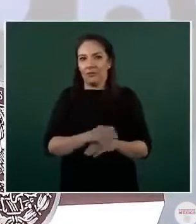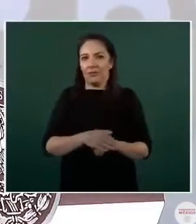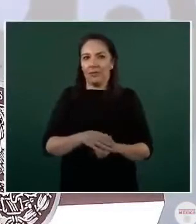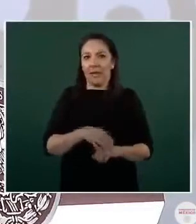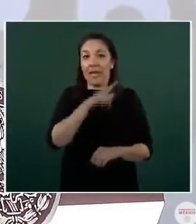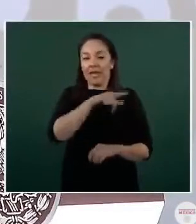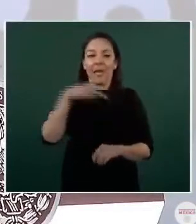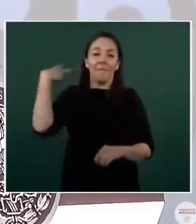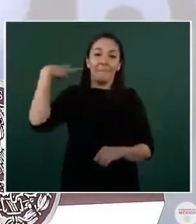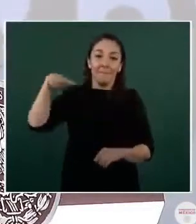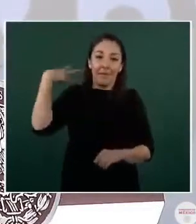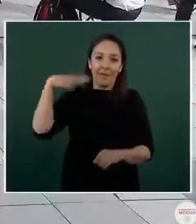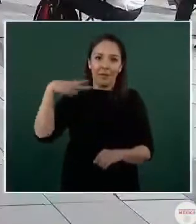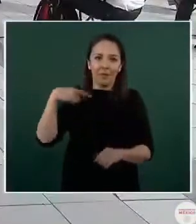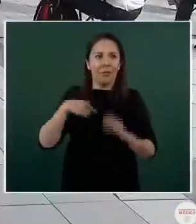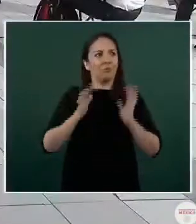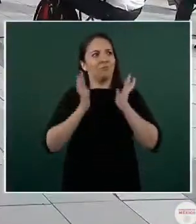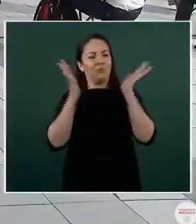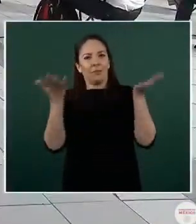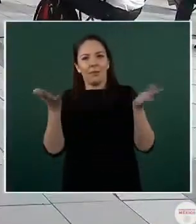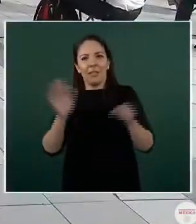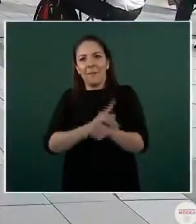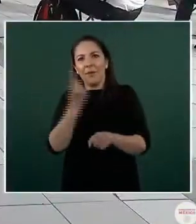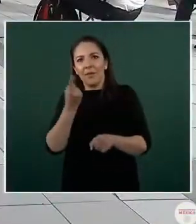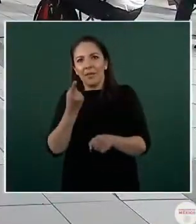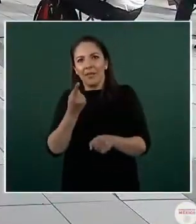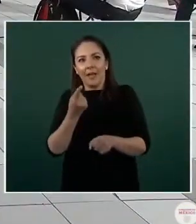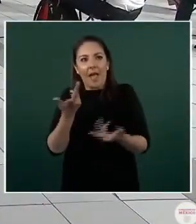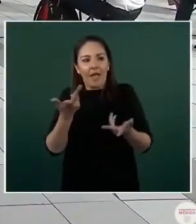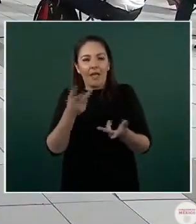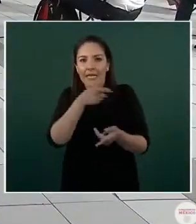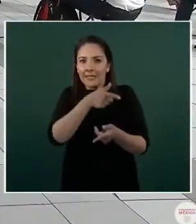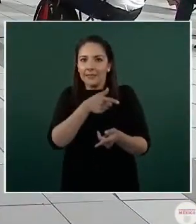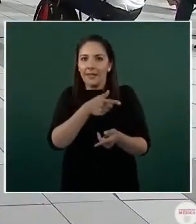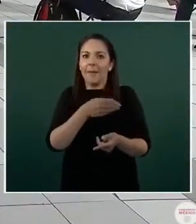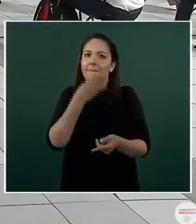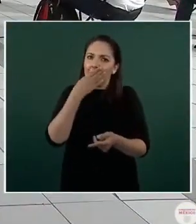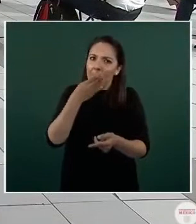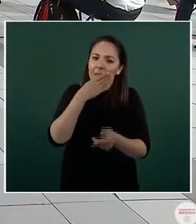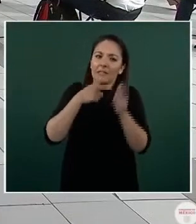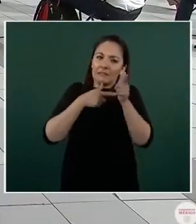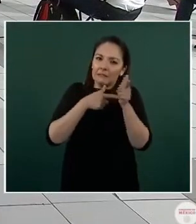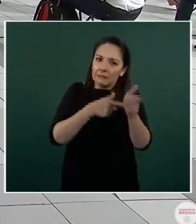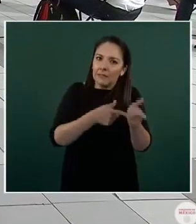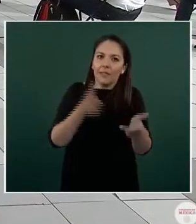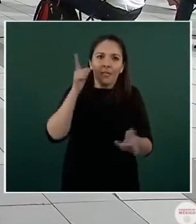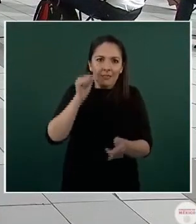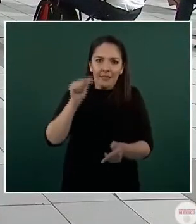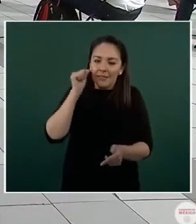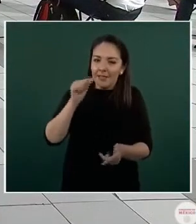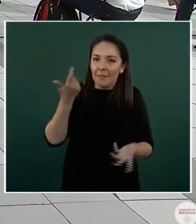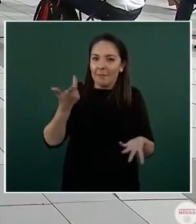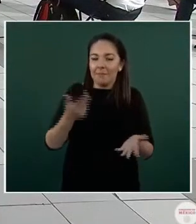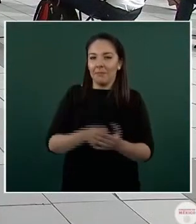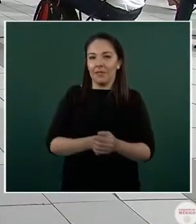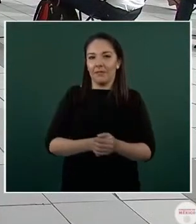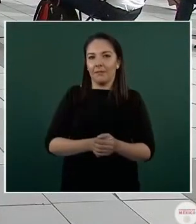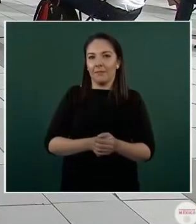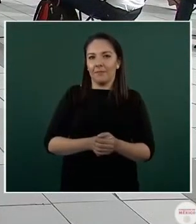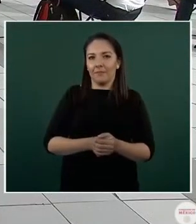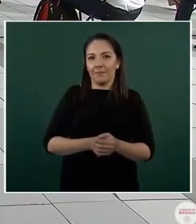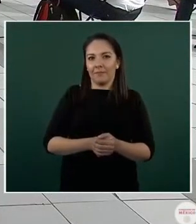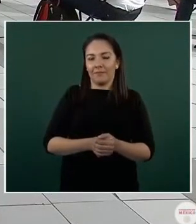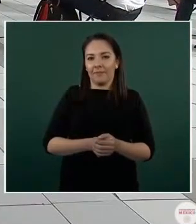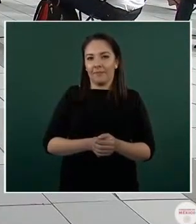Cotaxtla, Veracruz. Me sorprende porque BP se caracteriza por tener siempre muy limpios y muy bien acondicionados